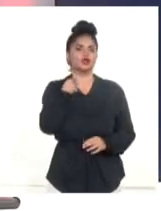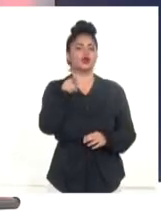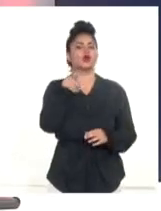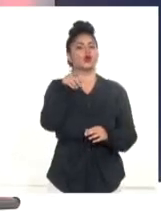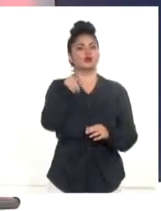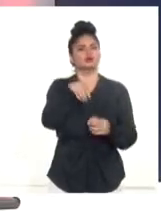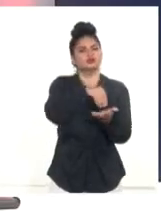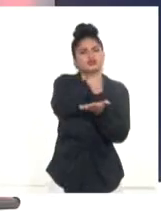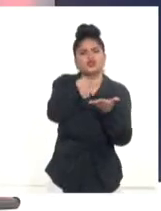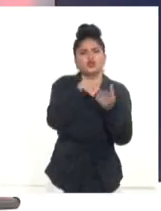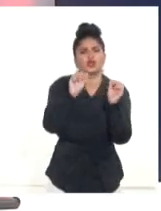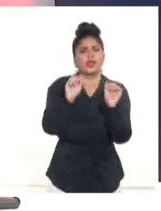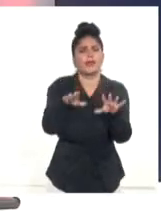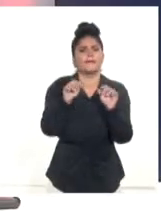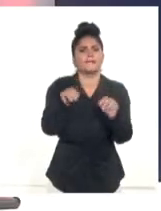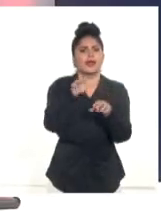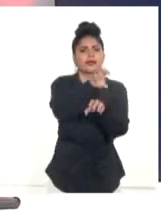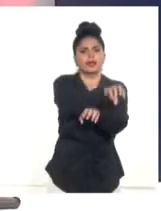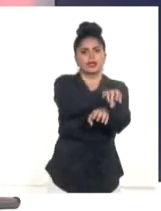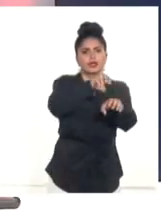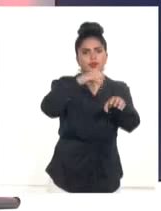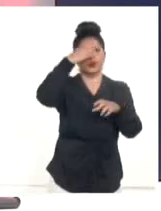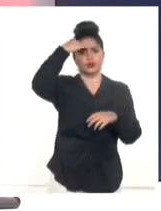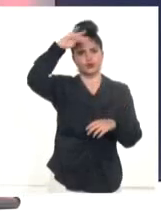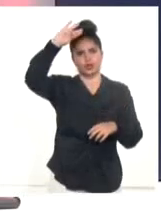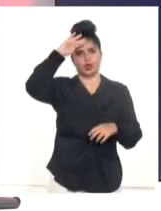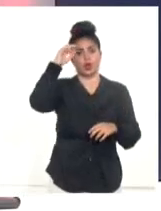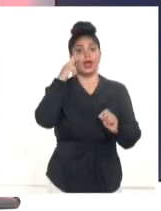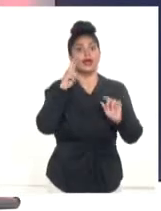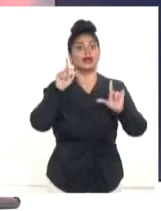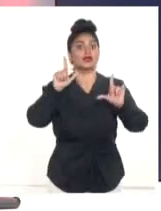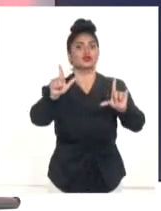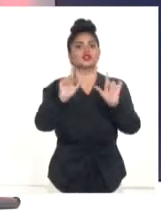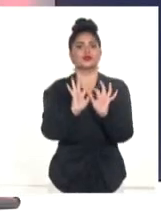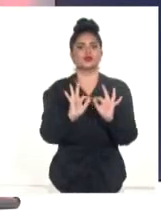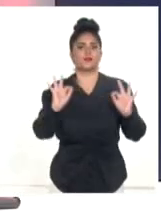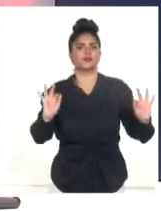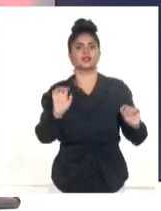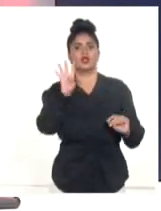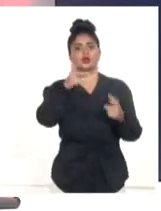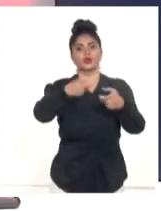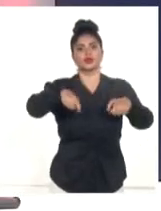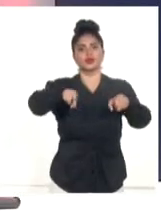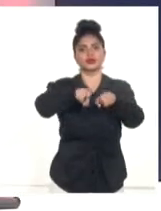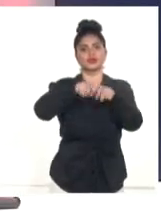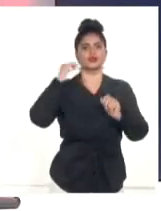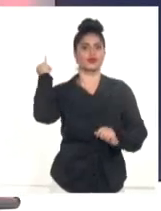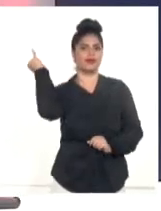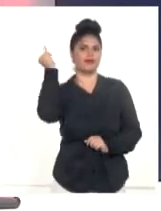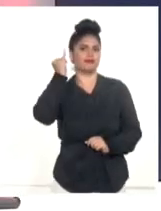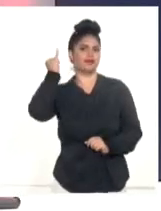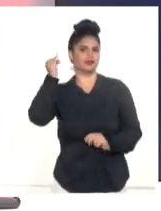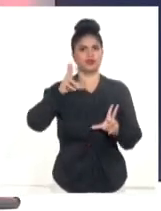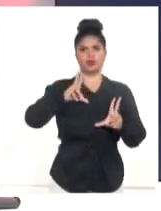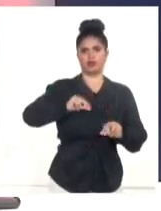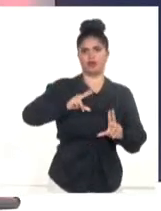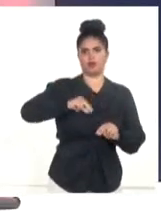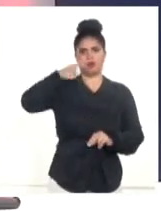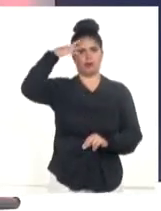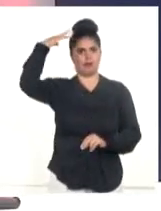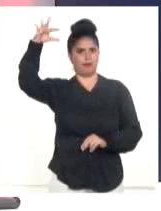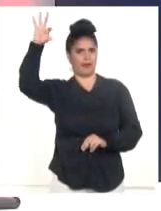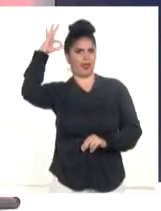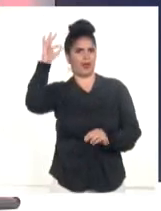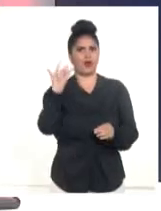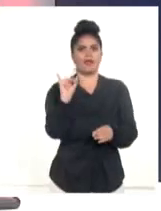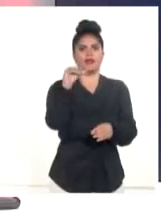Parque Zoológico Nacional de Cuba, mereció el gran premio especial del cuarto Congreso Internacional de Neuropedagogía e Inclusión,